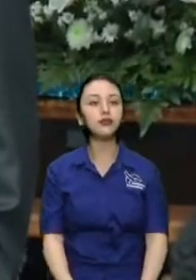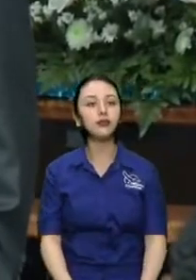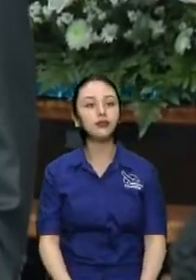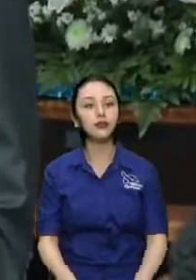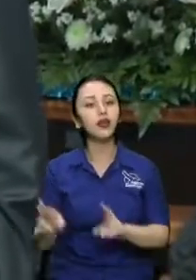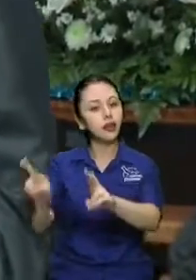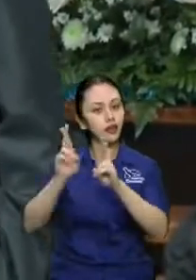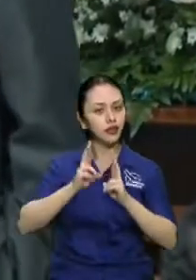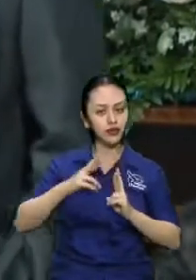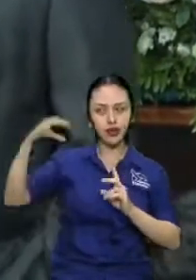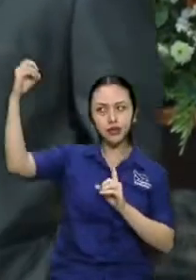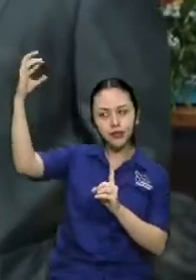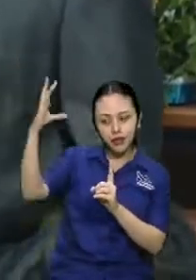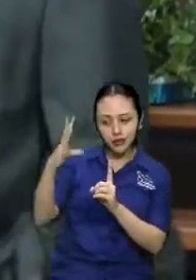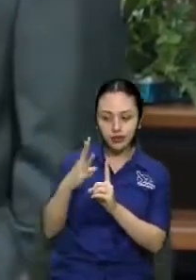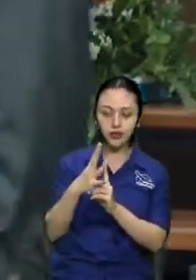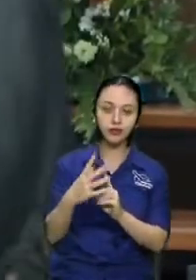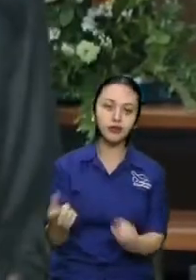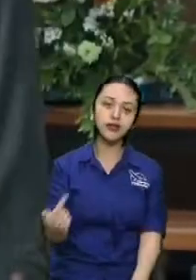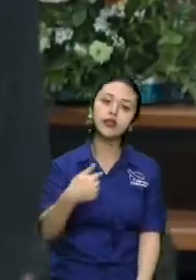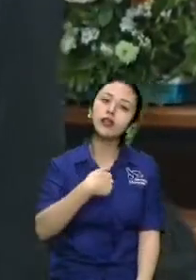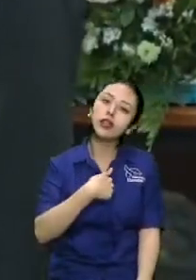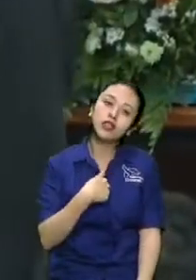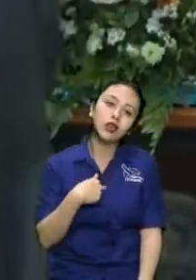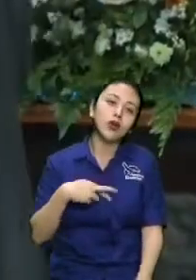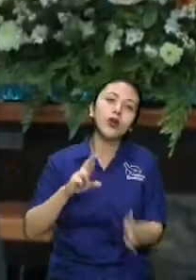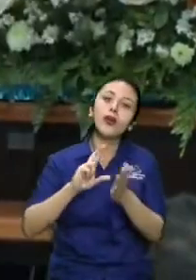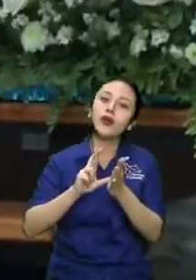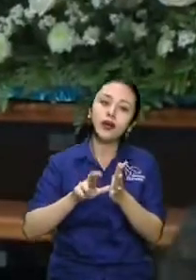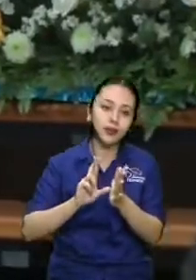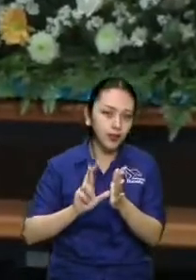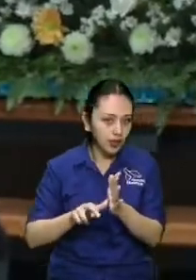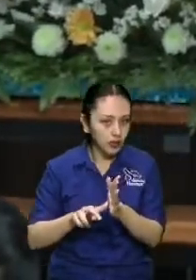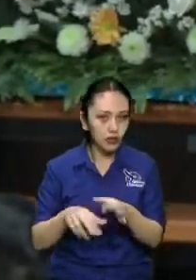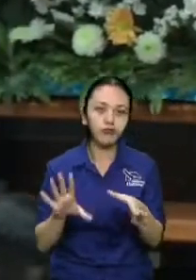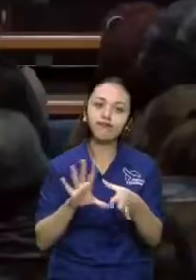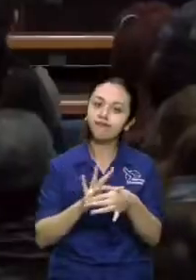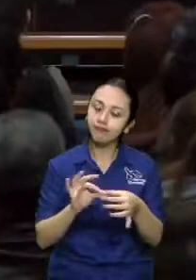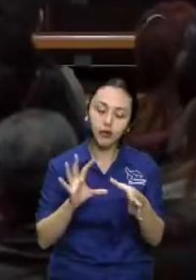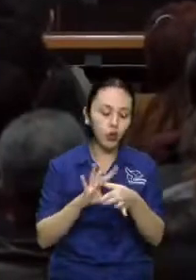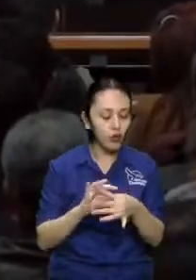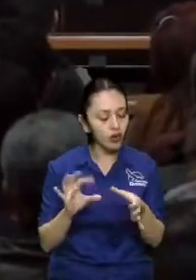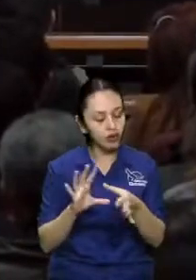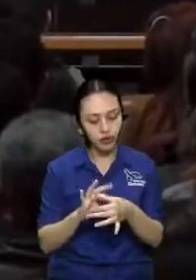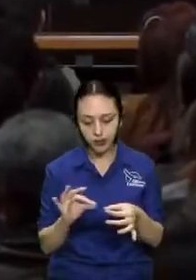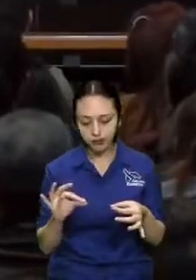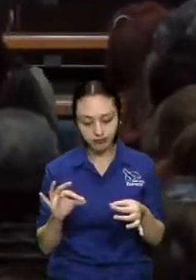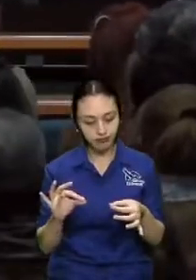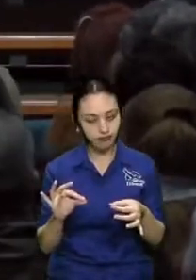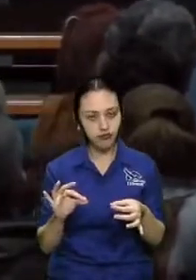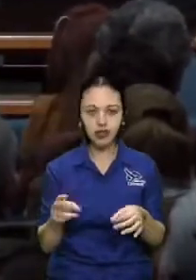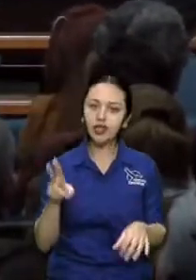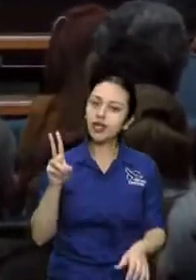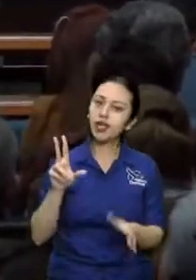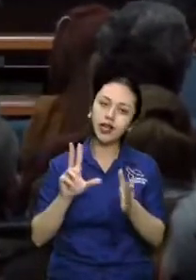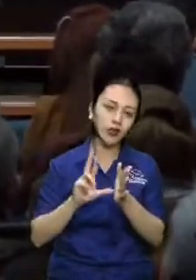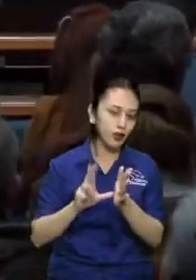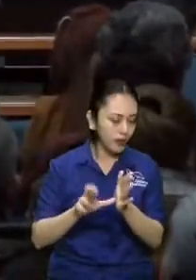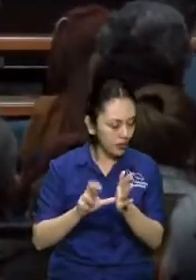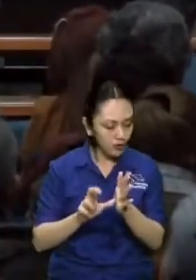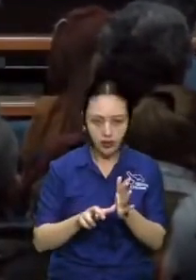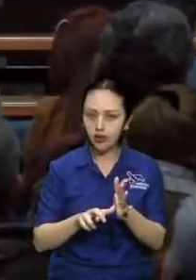Yo le he contado esto que le voy a volver a repetir. Se lo he contado ya dos, tres, no sé cuántas veces. No me importa repetirlo, es